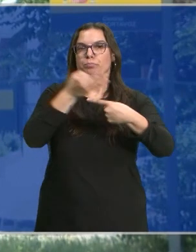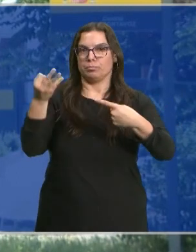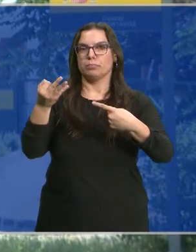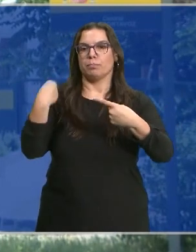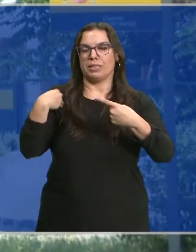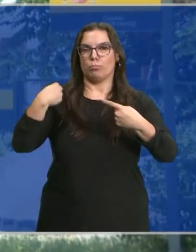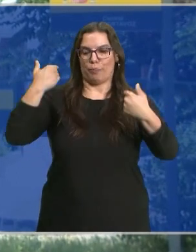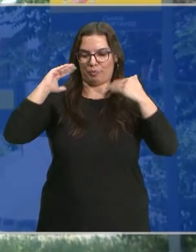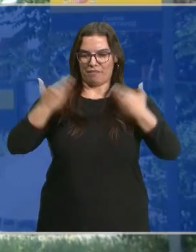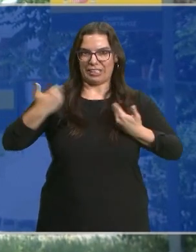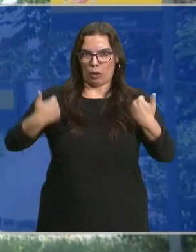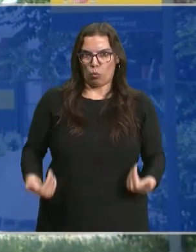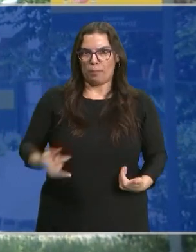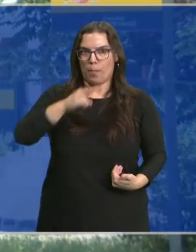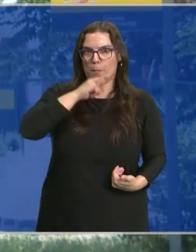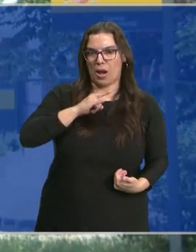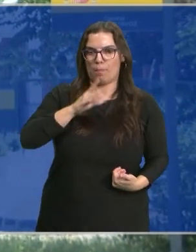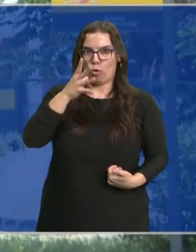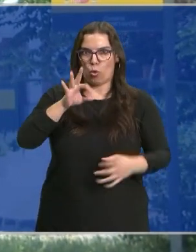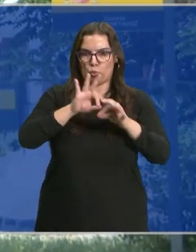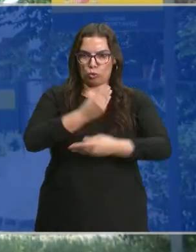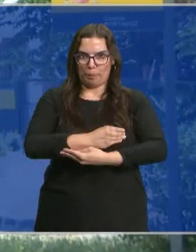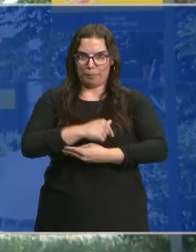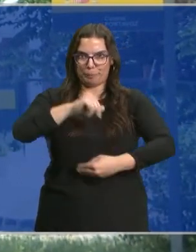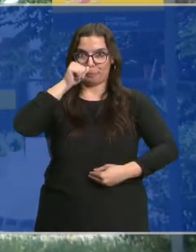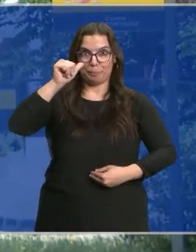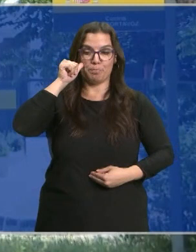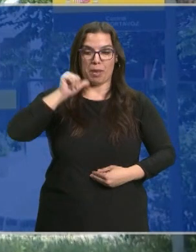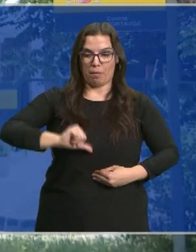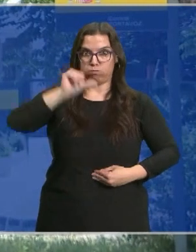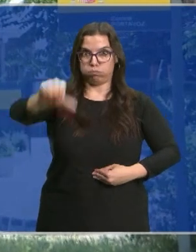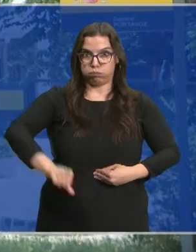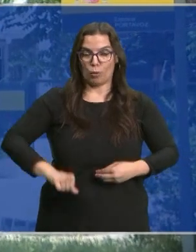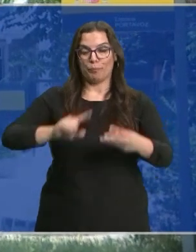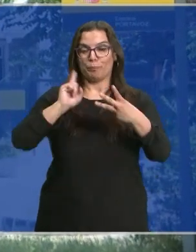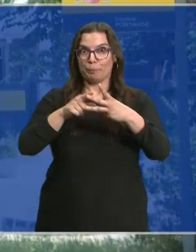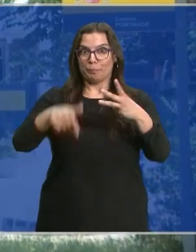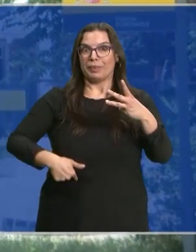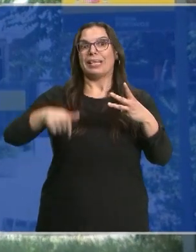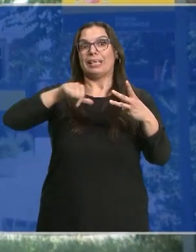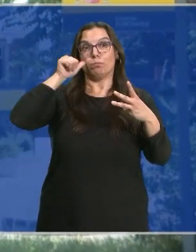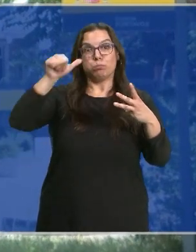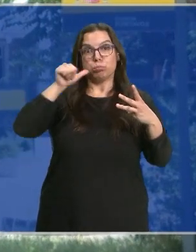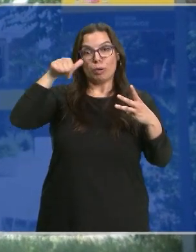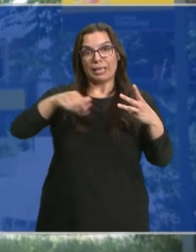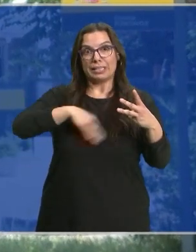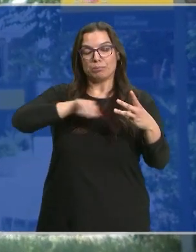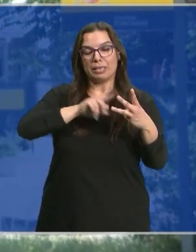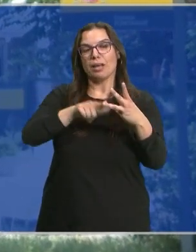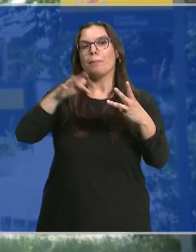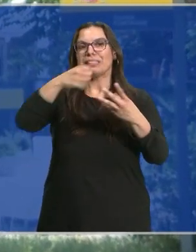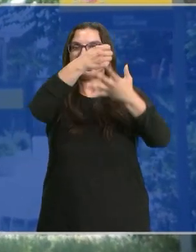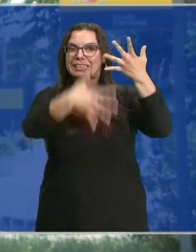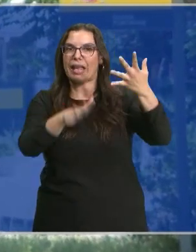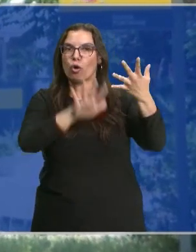esas malformaciones que sufrieron durante el periodo de gestación, que esa gestación se produjera en nuestro país y que figuren en